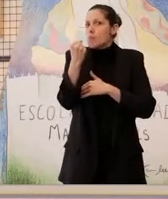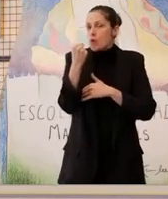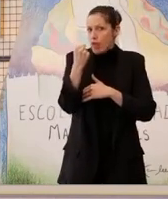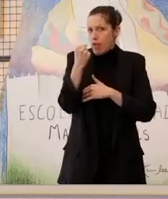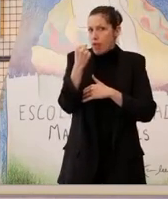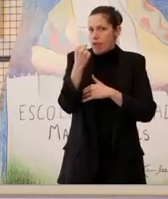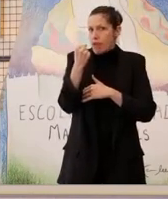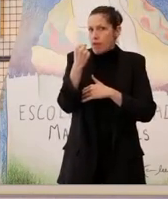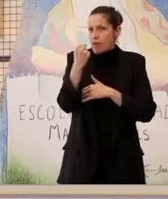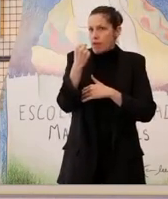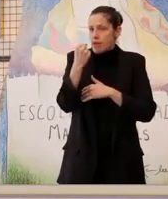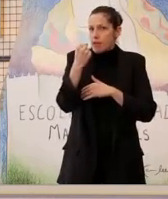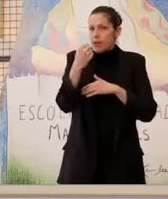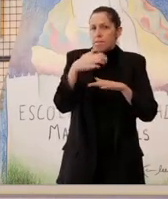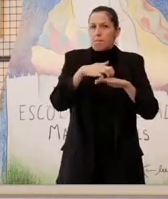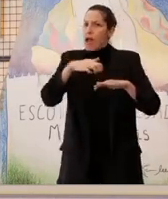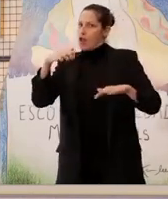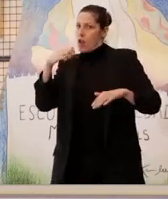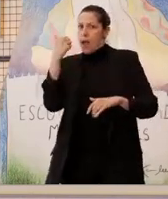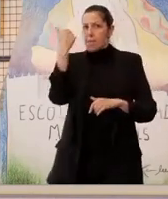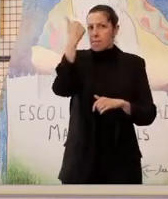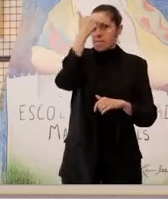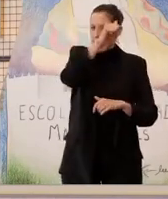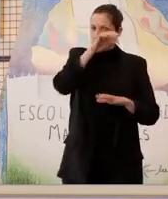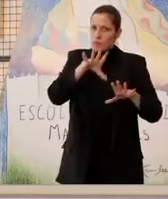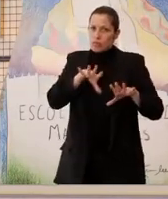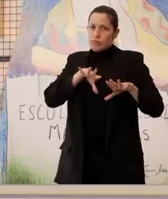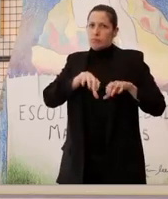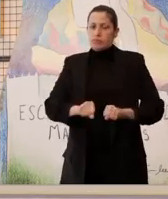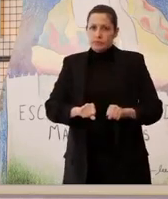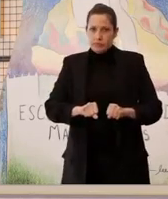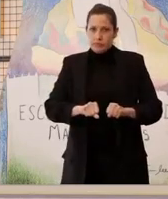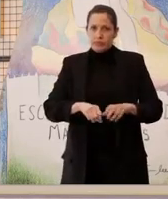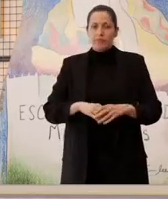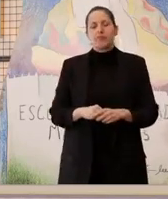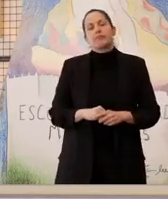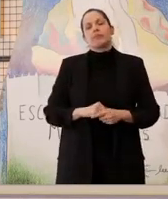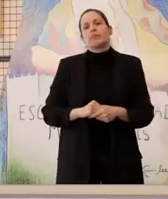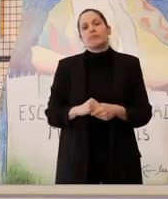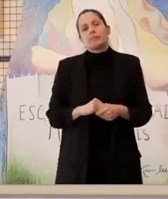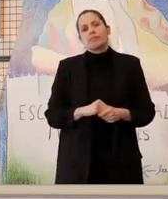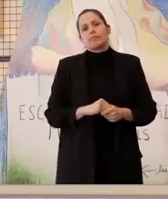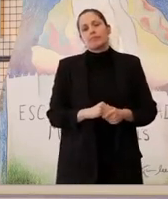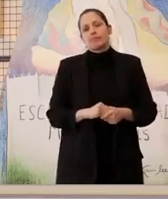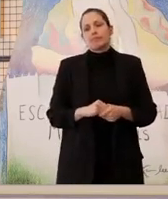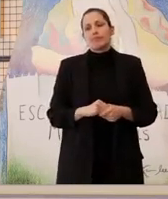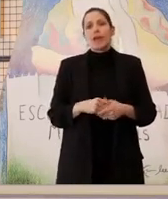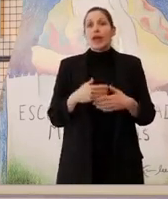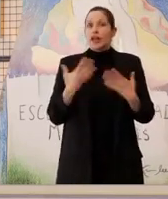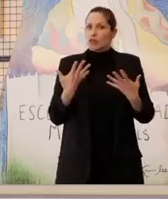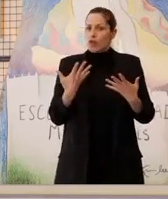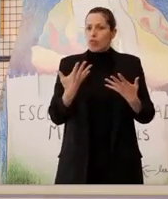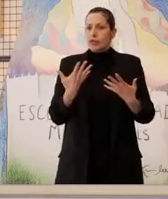lo que hace es evidenciar esa apropiación masculina del poder una apropiación